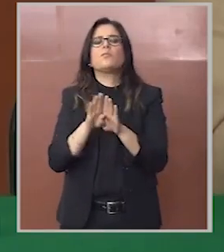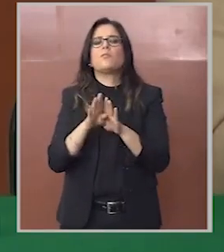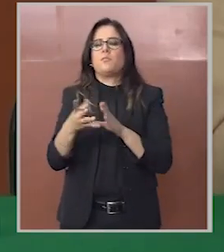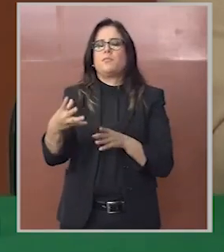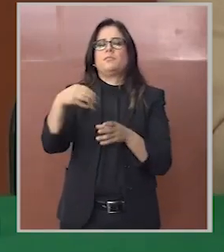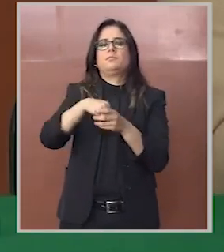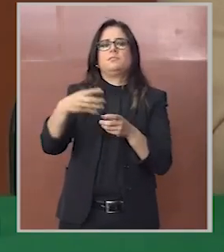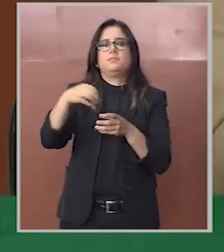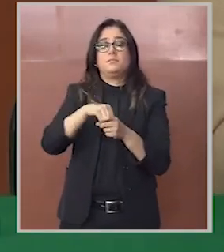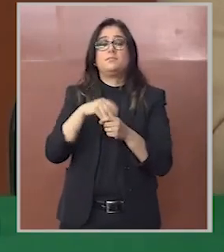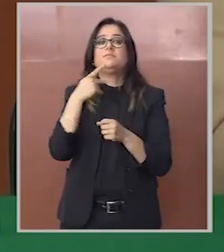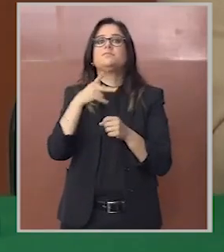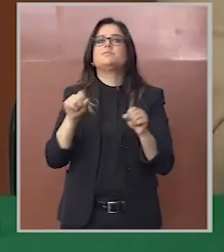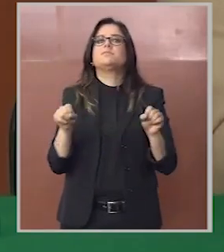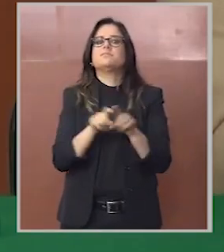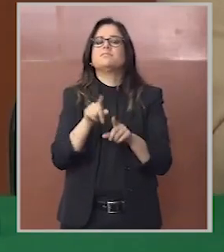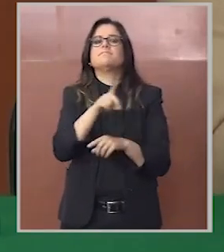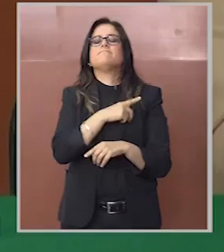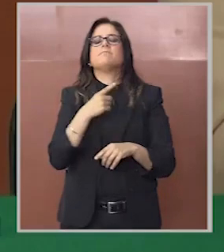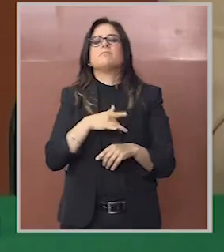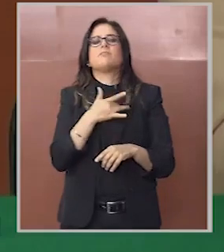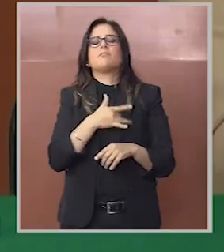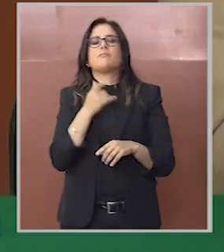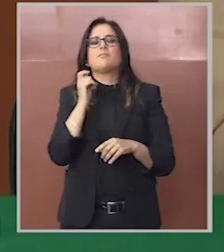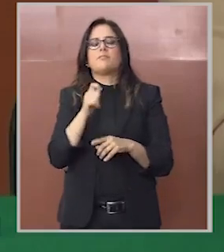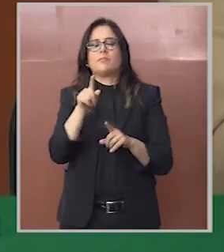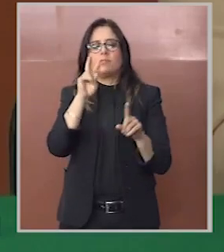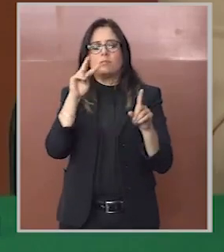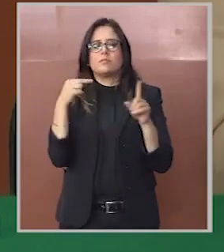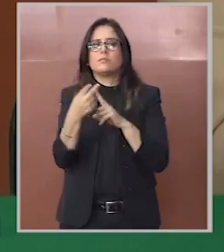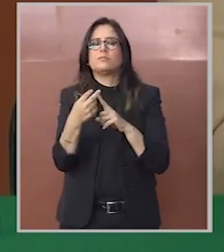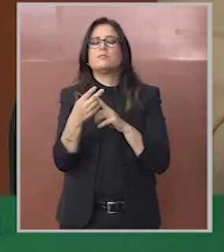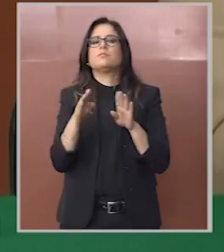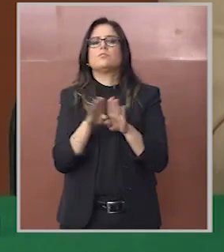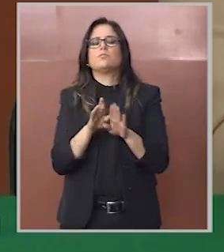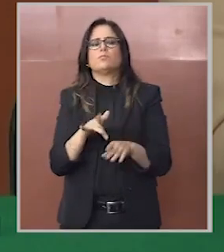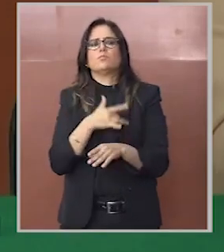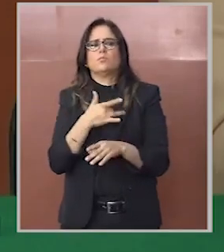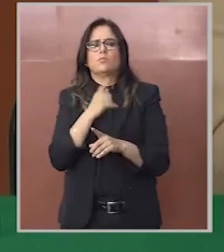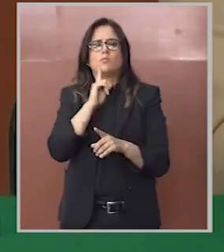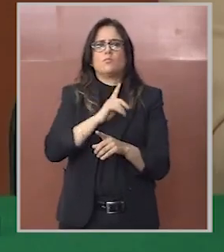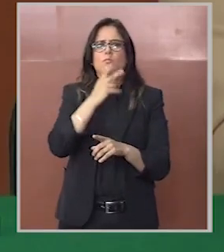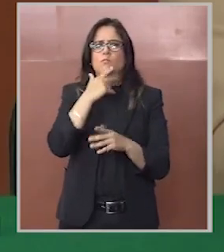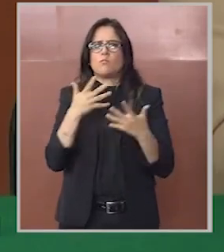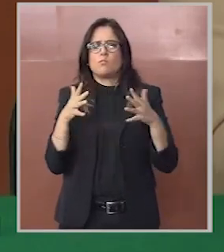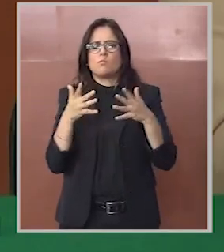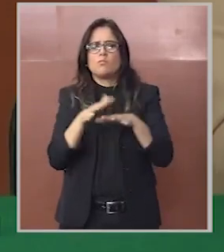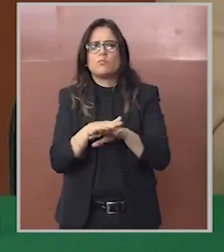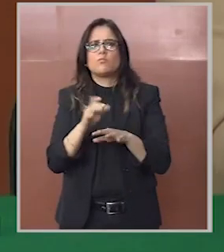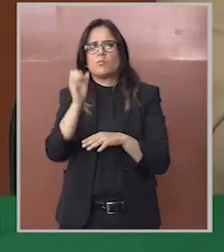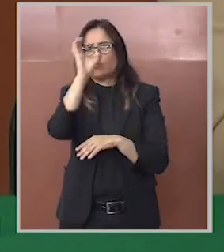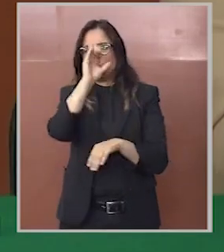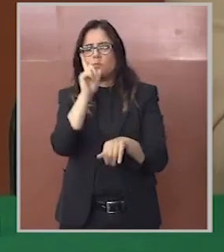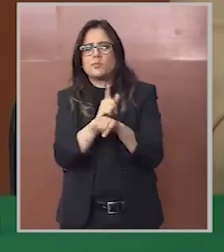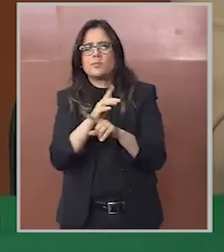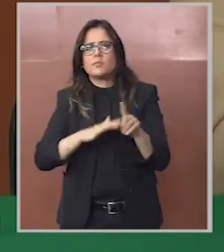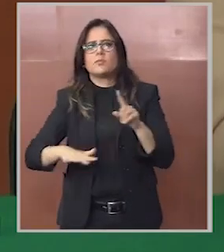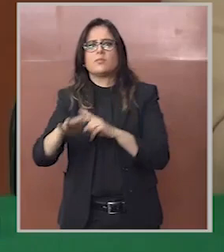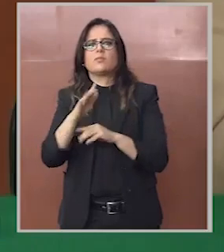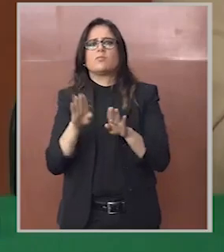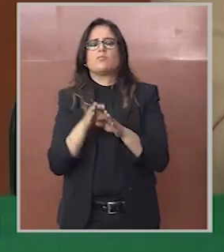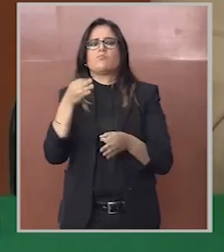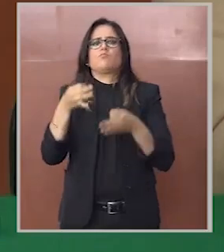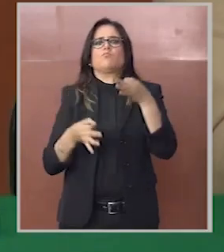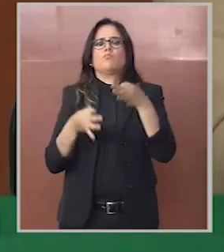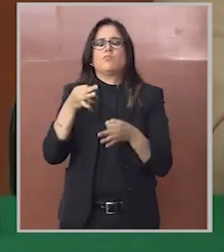pero también un lenguaje que tomara en cuenta el tema de la perspectiva de género y la perspectiva intercultural y reconociera el pluralismo jurídico